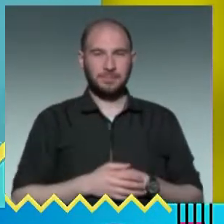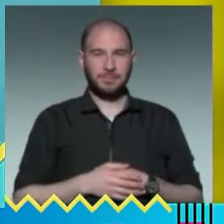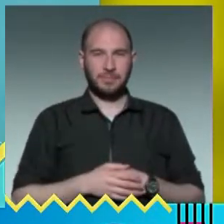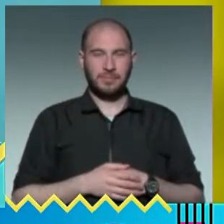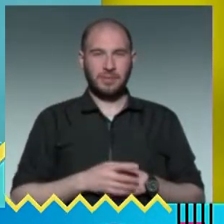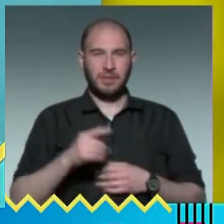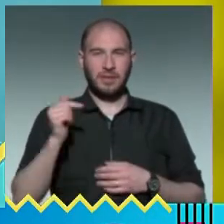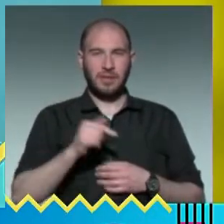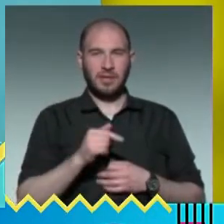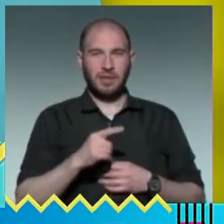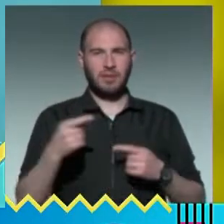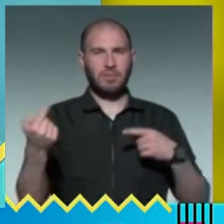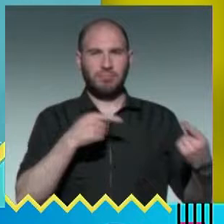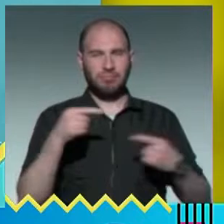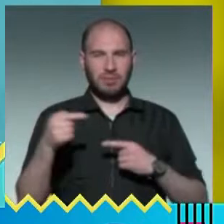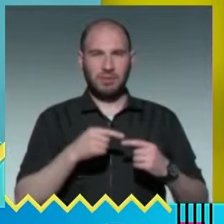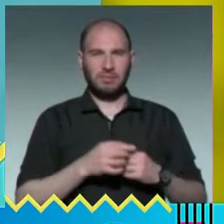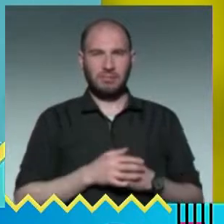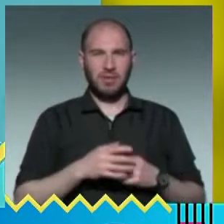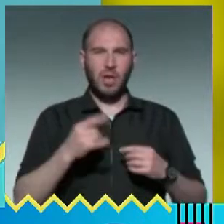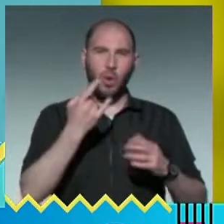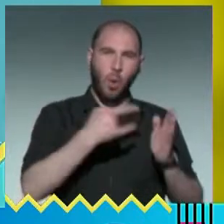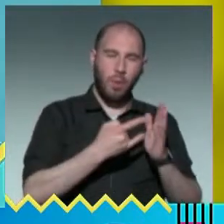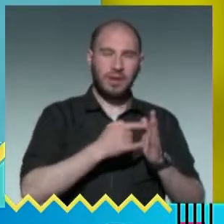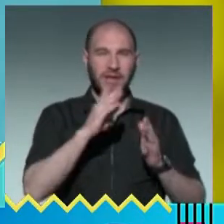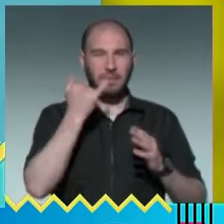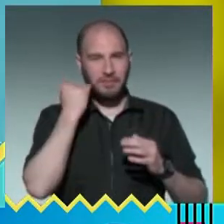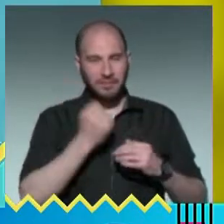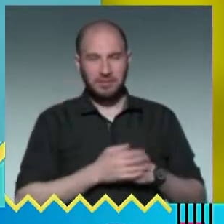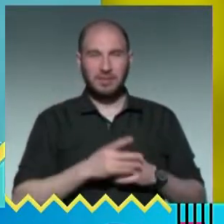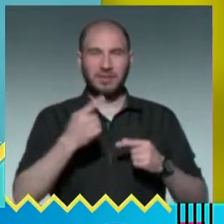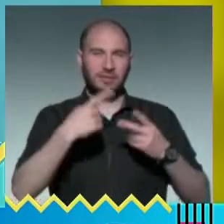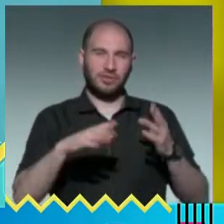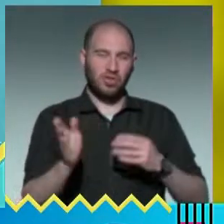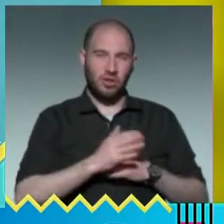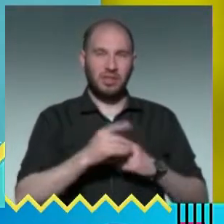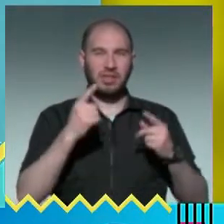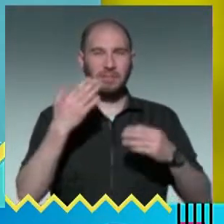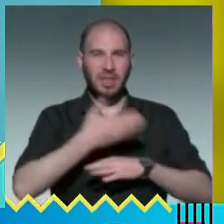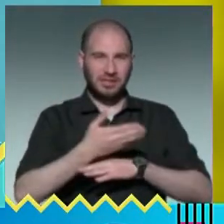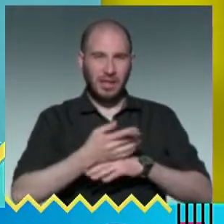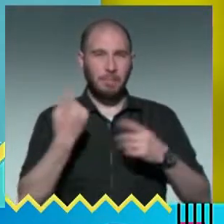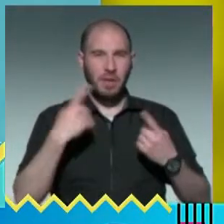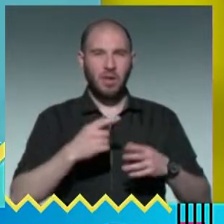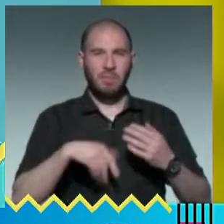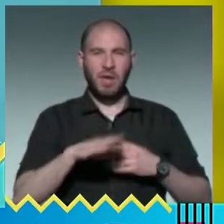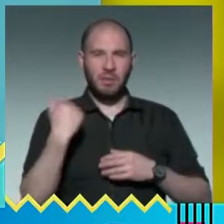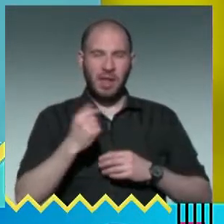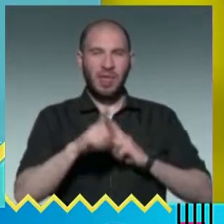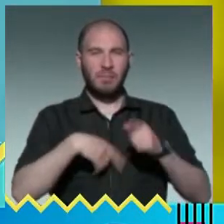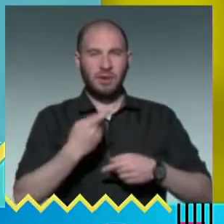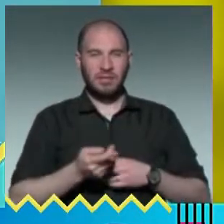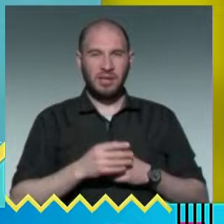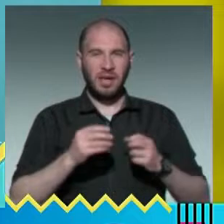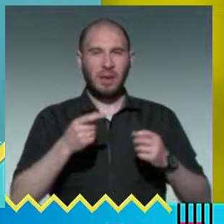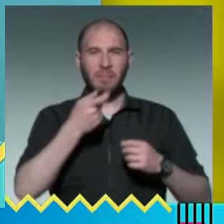con el conflicto entre Uber, Cabify, las plataformas digitales y los taxistas, pero fundamentalmente ya nos vamos a meter en lo que tiene que